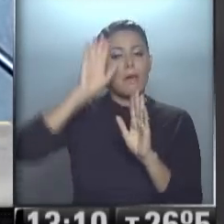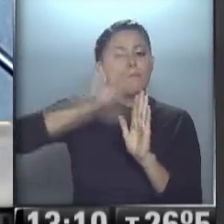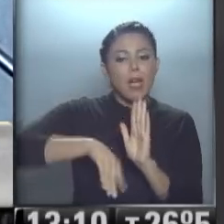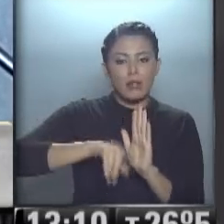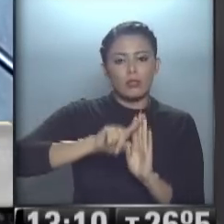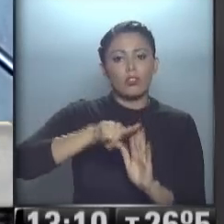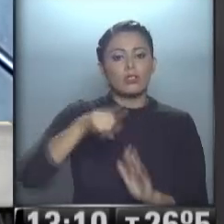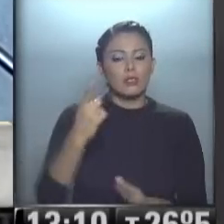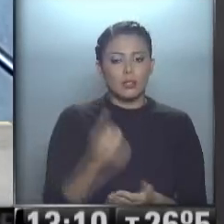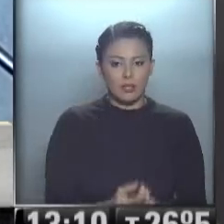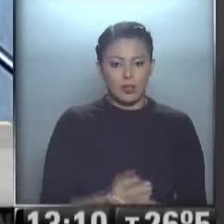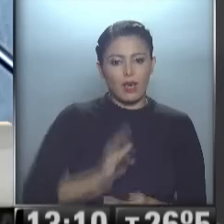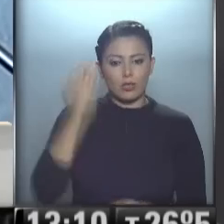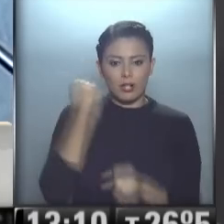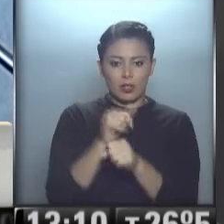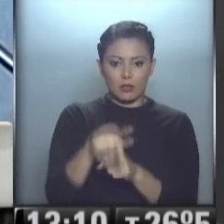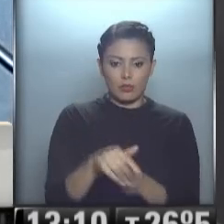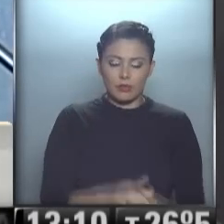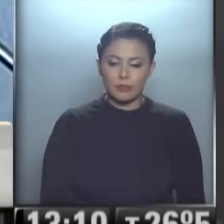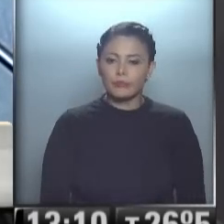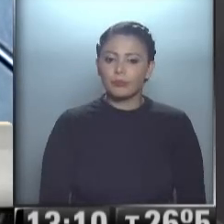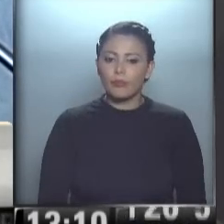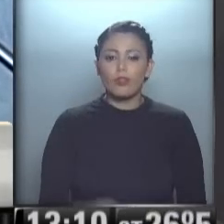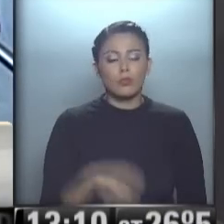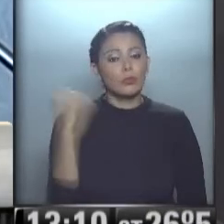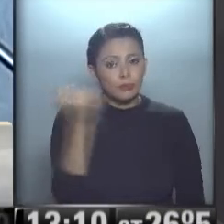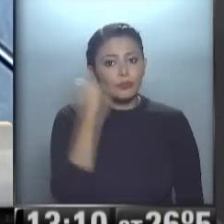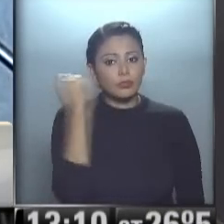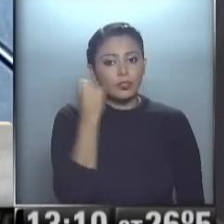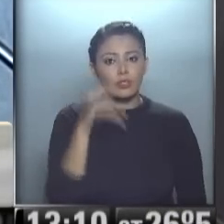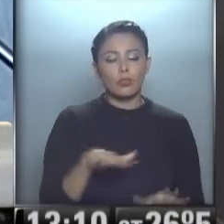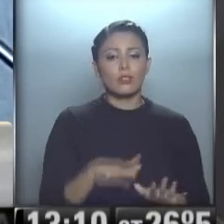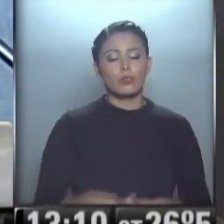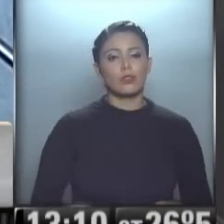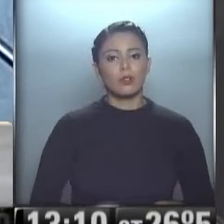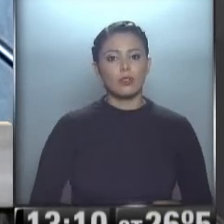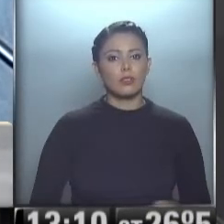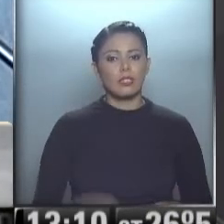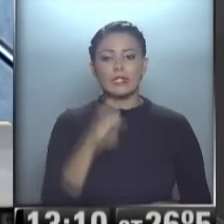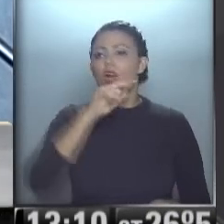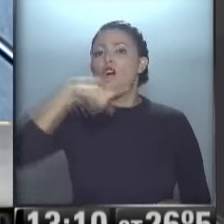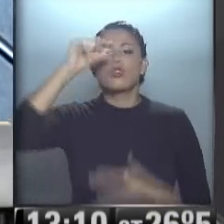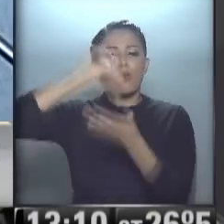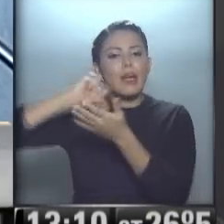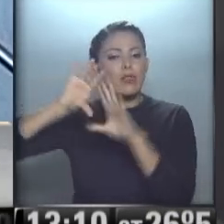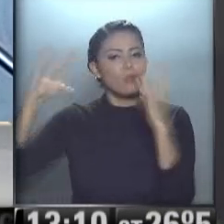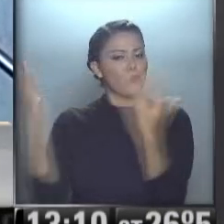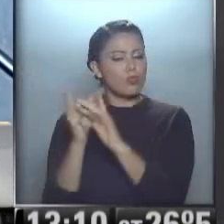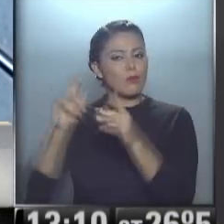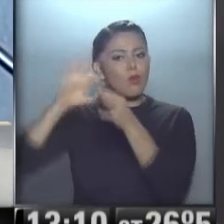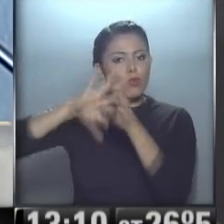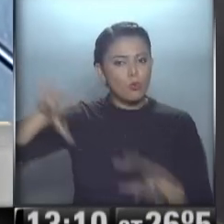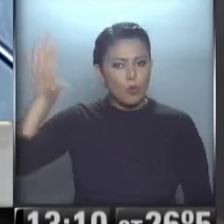baja de estos años es muy trascendente este hecho cuando en otros países del mundo y la Unión